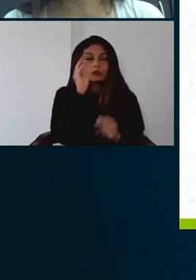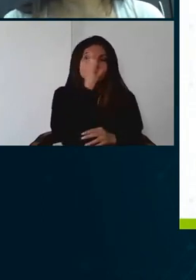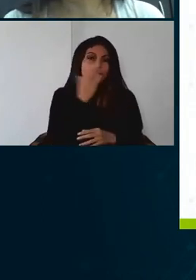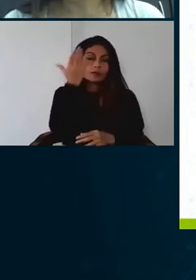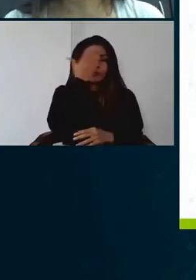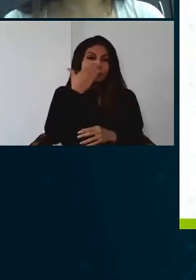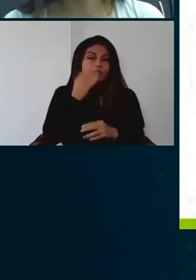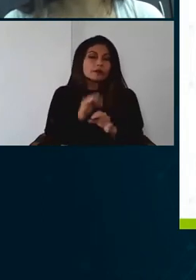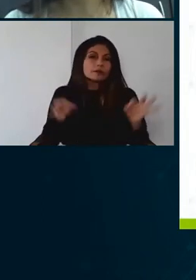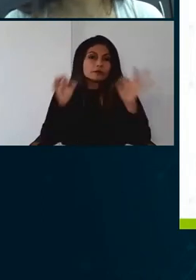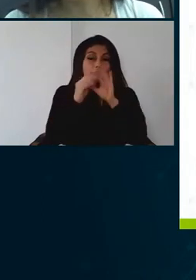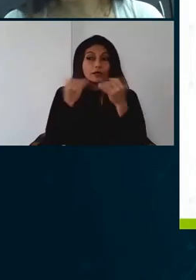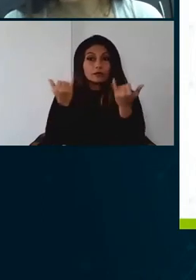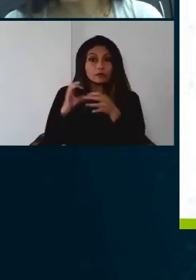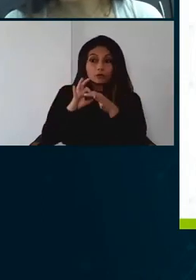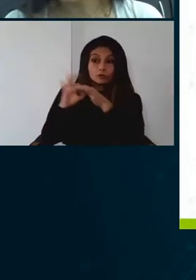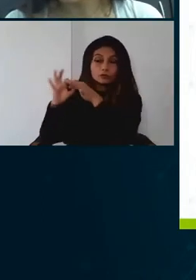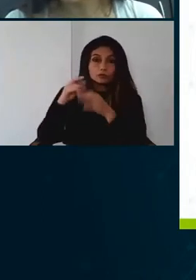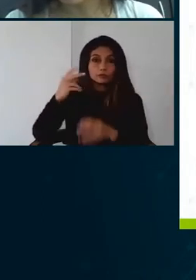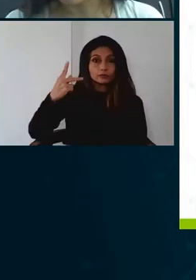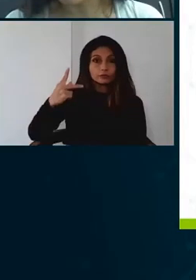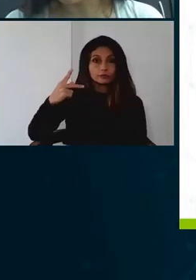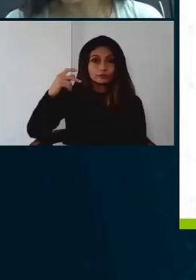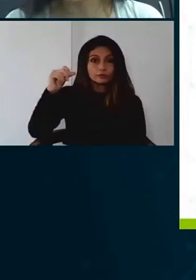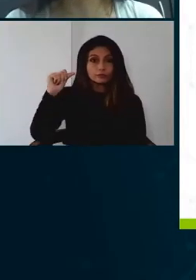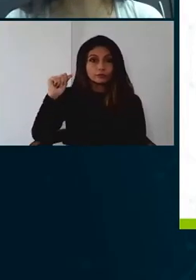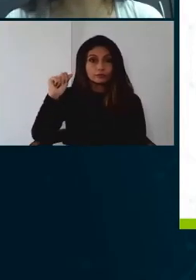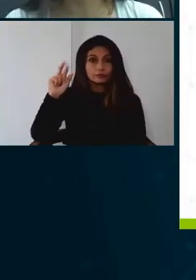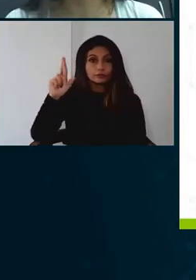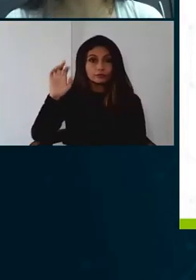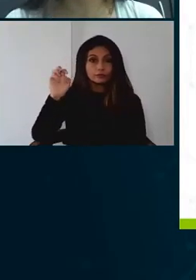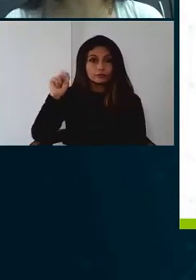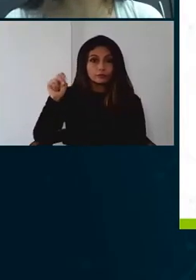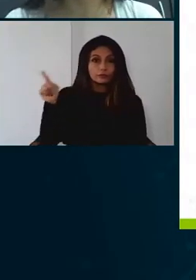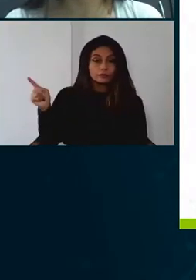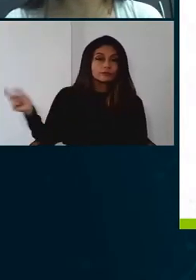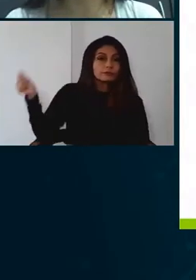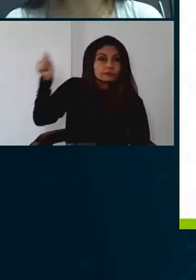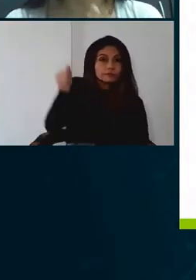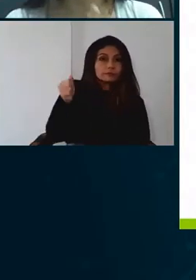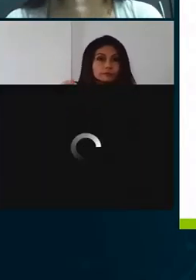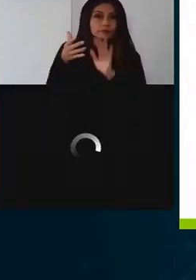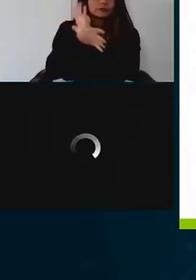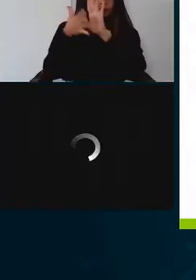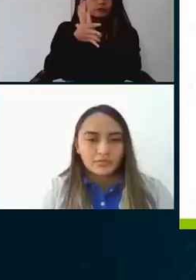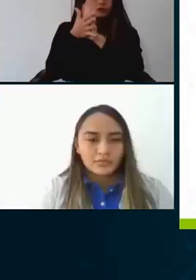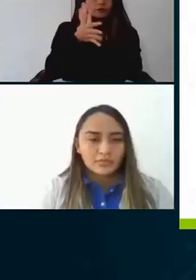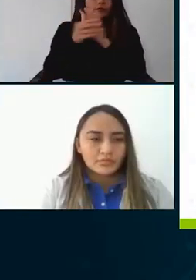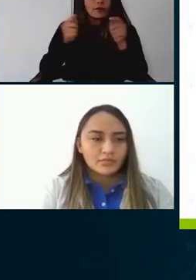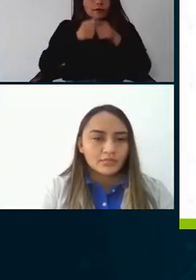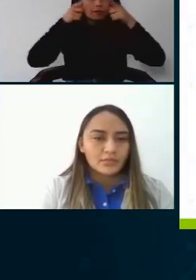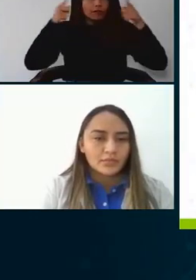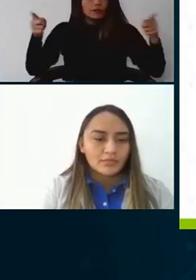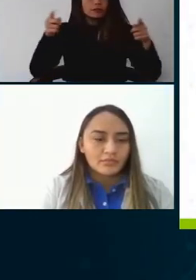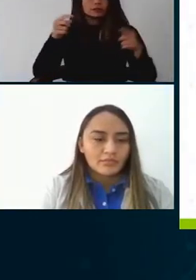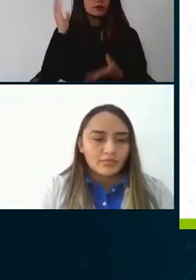mi compañera Karen va a proceder entonces a hablarles del tema de la matriz de riesgos de nuestro